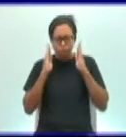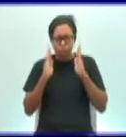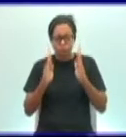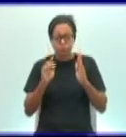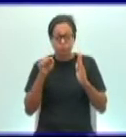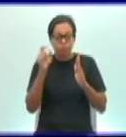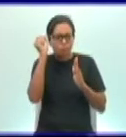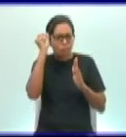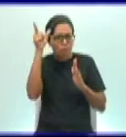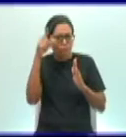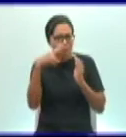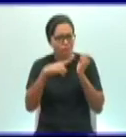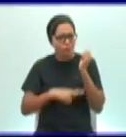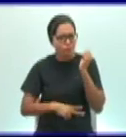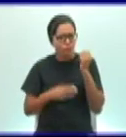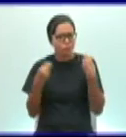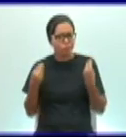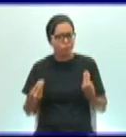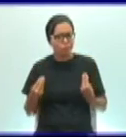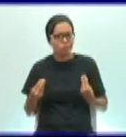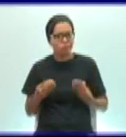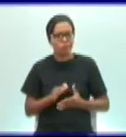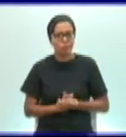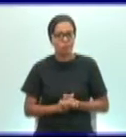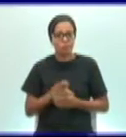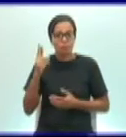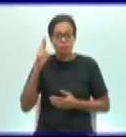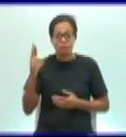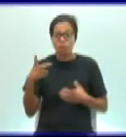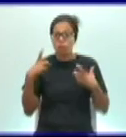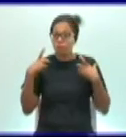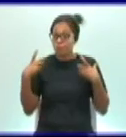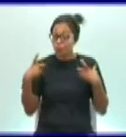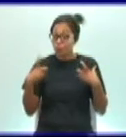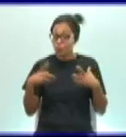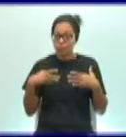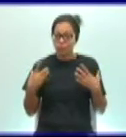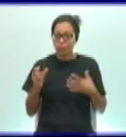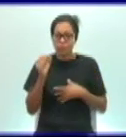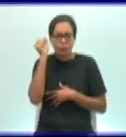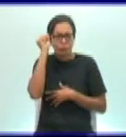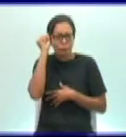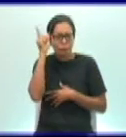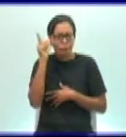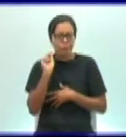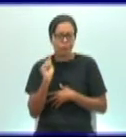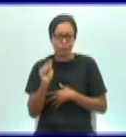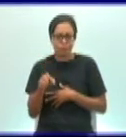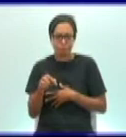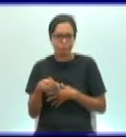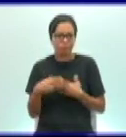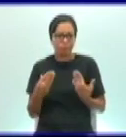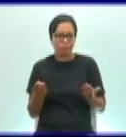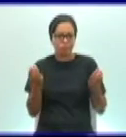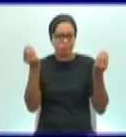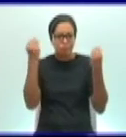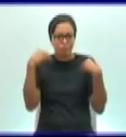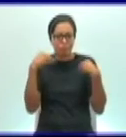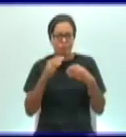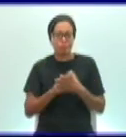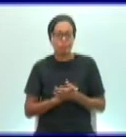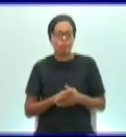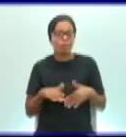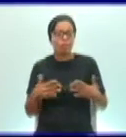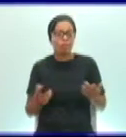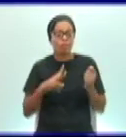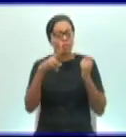a valorar? Recuerden siempre que es muy importante tener en cuenta estas ideas, sobre todo la valoración de documentos